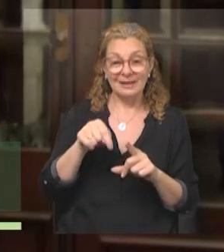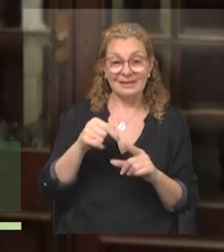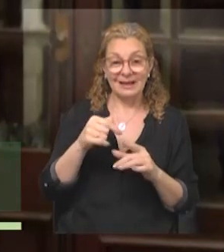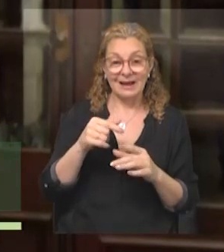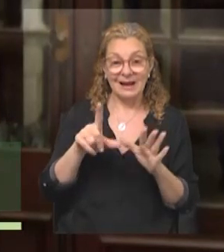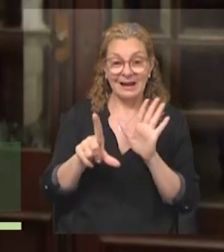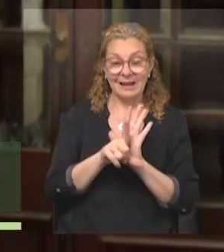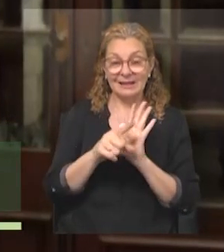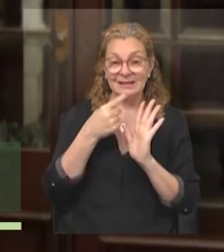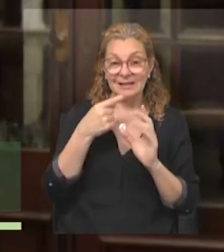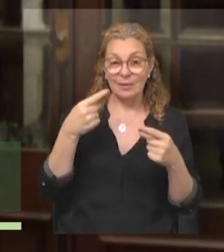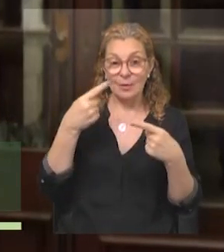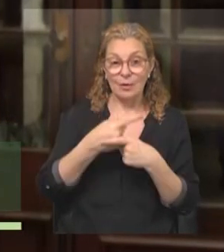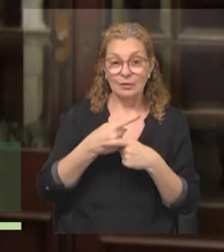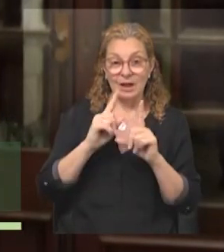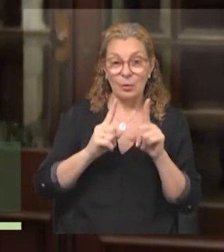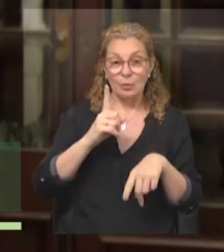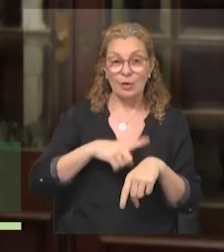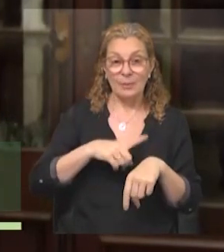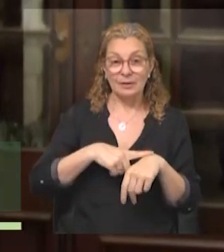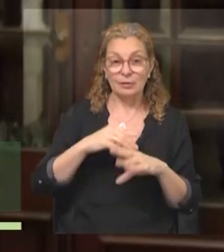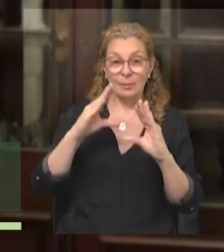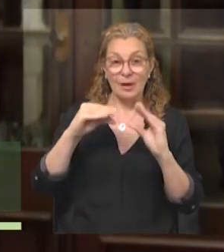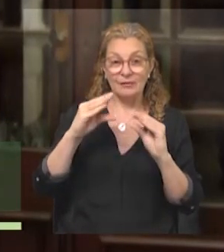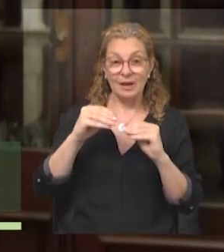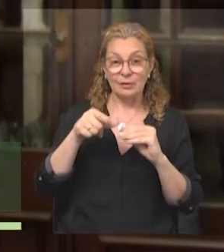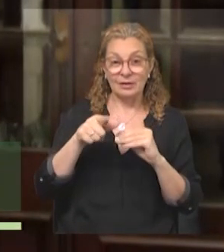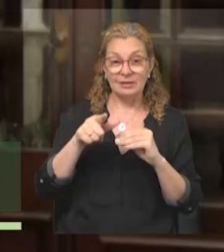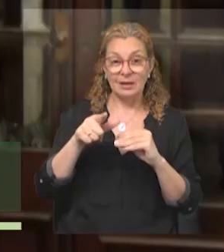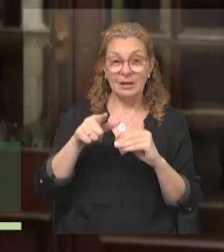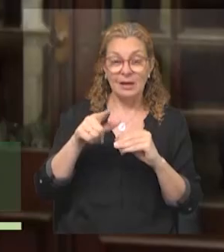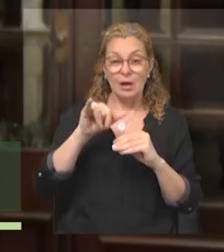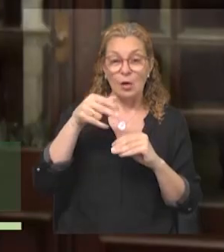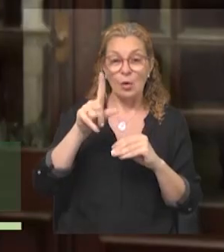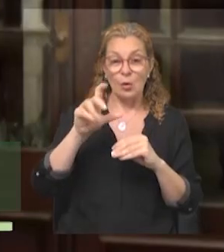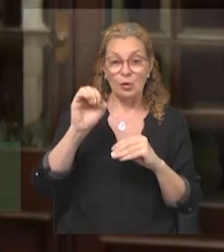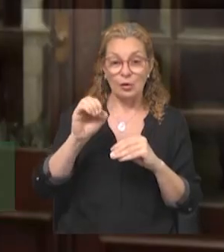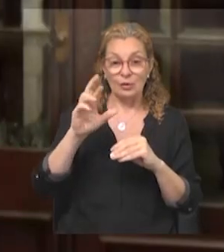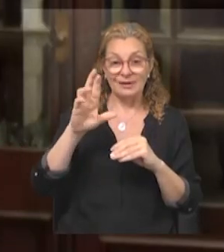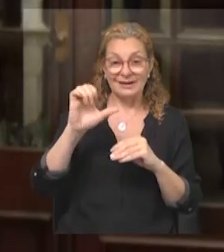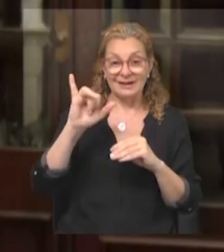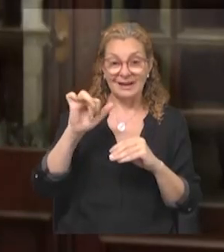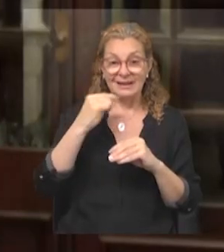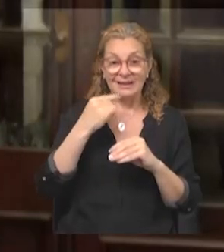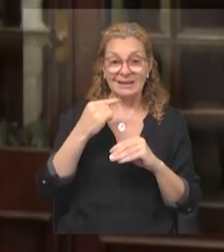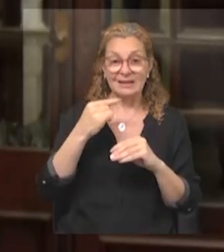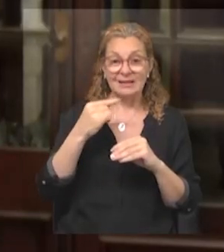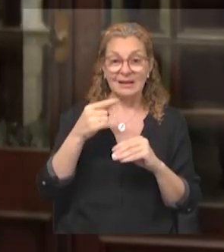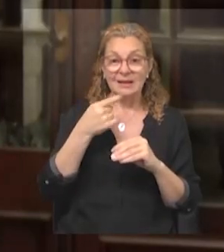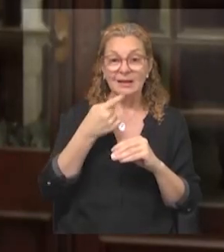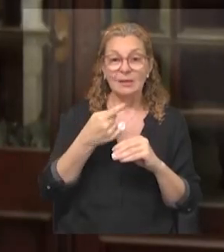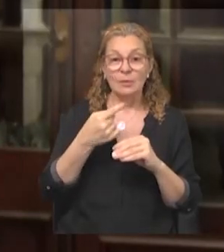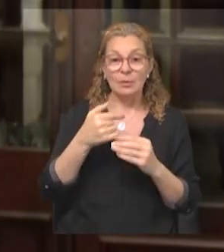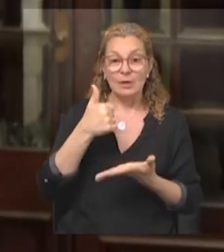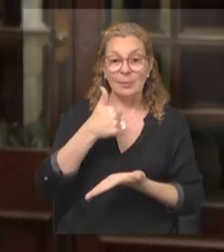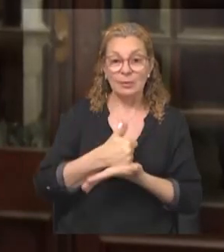se han manifestado en contra y en algunos minutos estaremos conversando con su referente Julio Rey A propósito de lo que viene sucediendo con los cultivadores y su